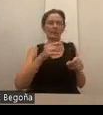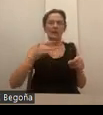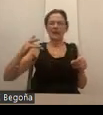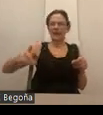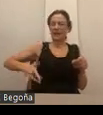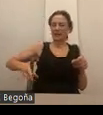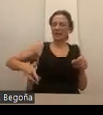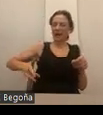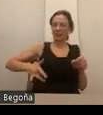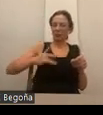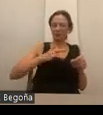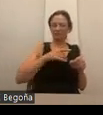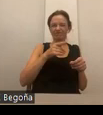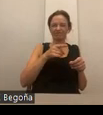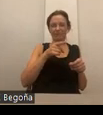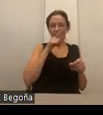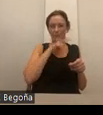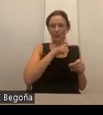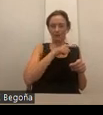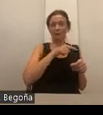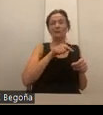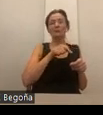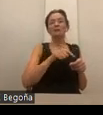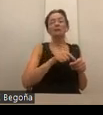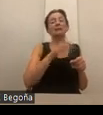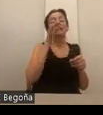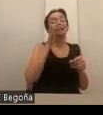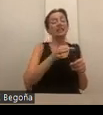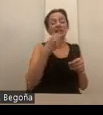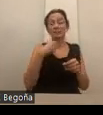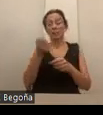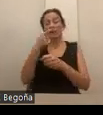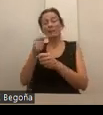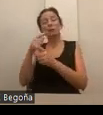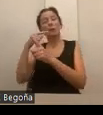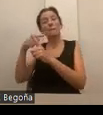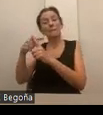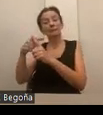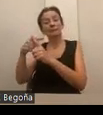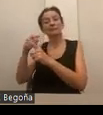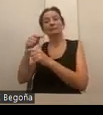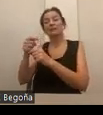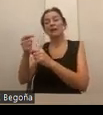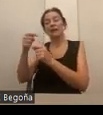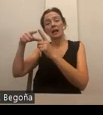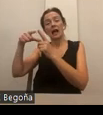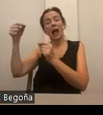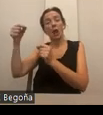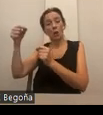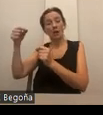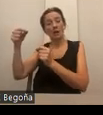aumentaban. Cuando se añadió el gel de aloe vera, se vio que esas transaminasas eran muy inferiores a las